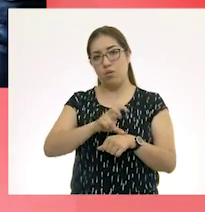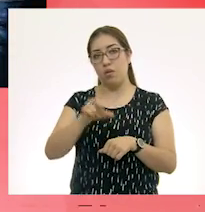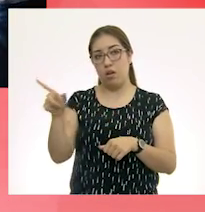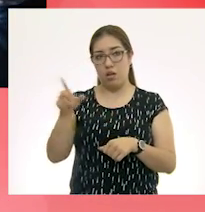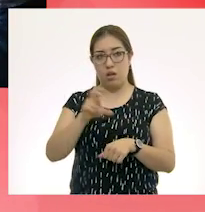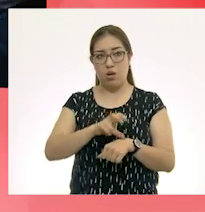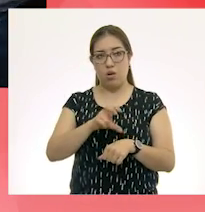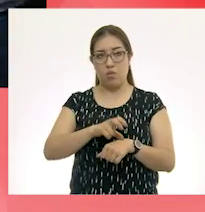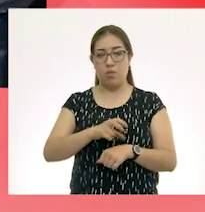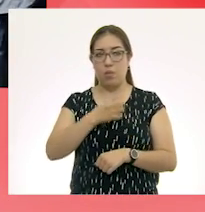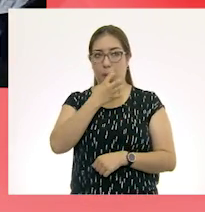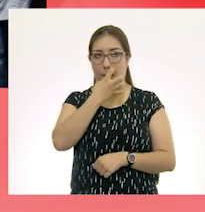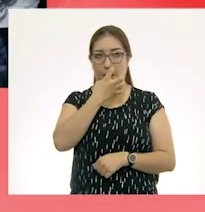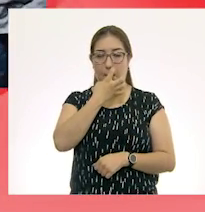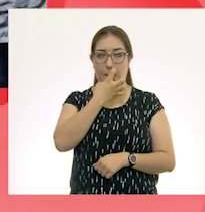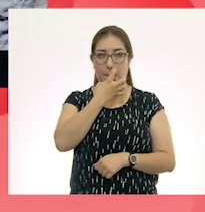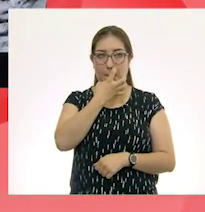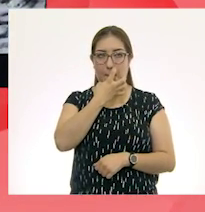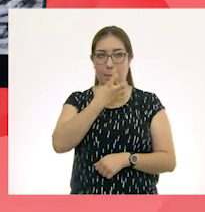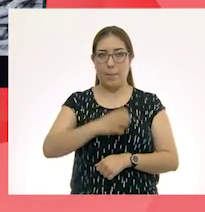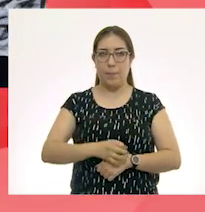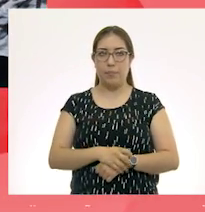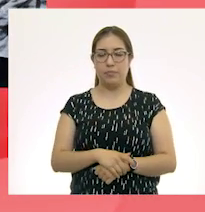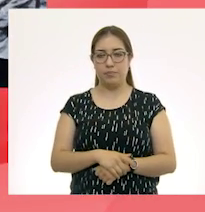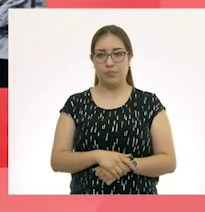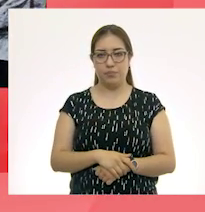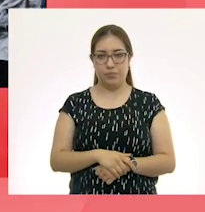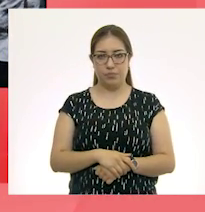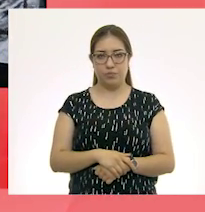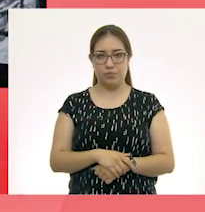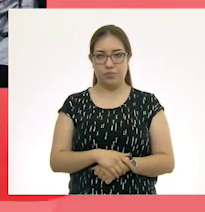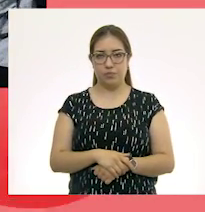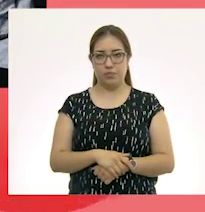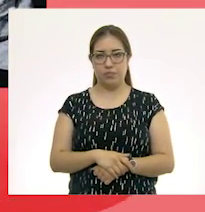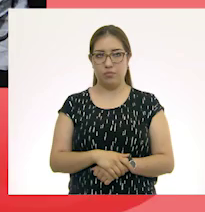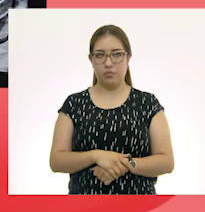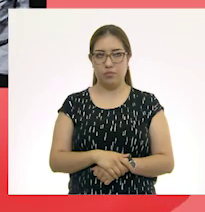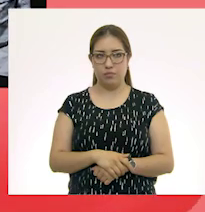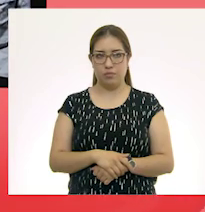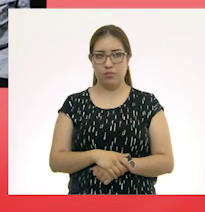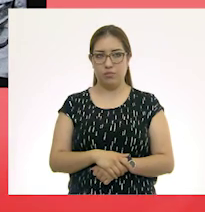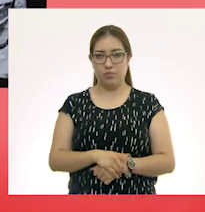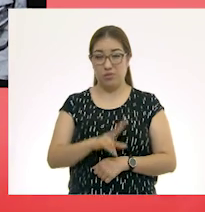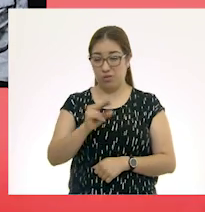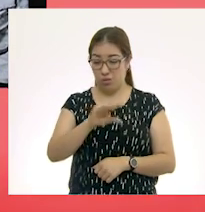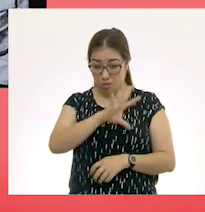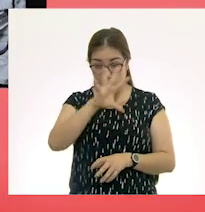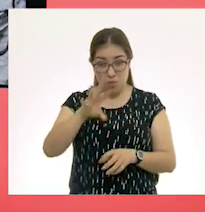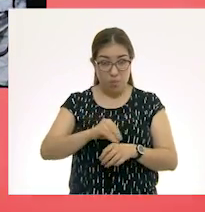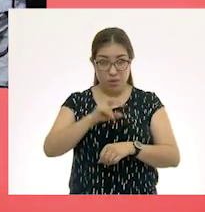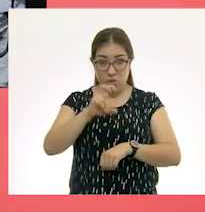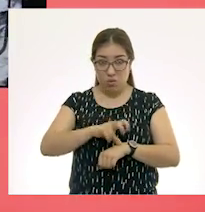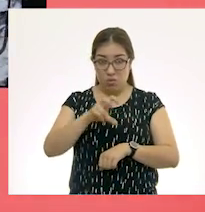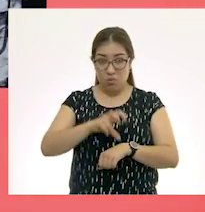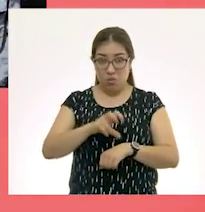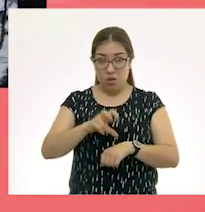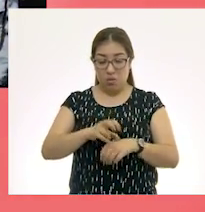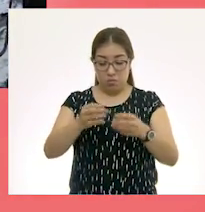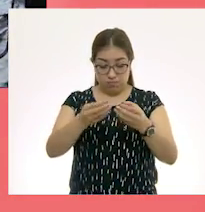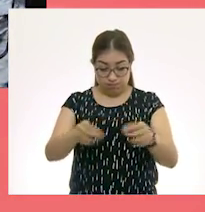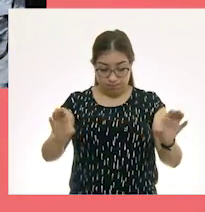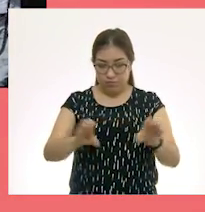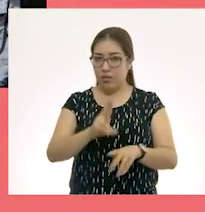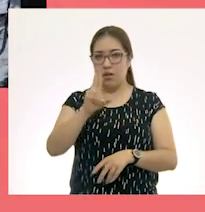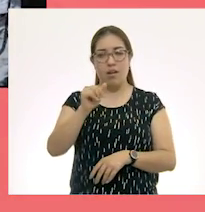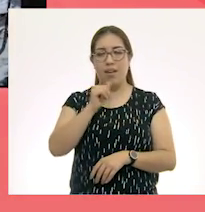y se pela y no se le echa todo lo